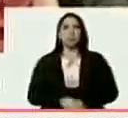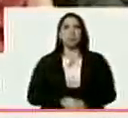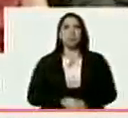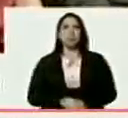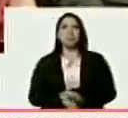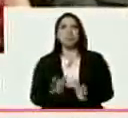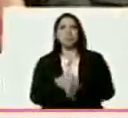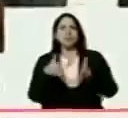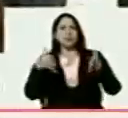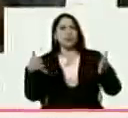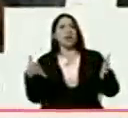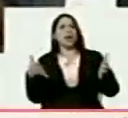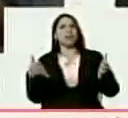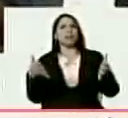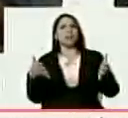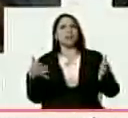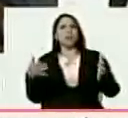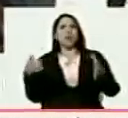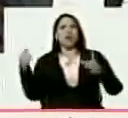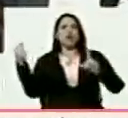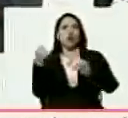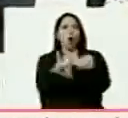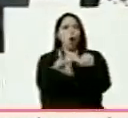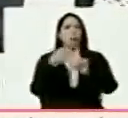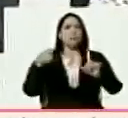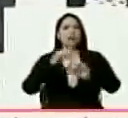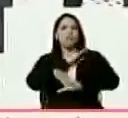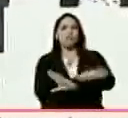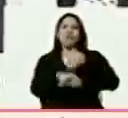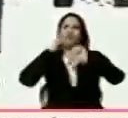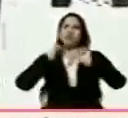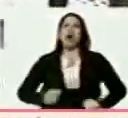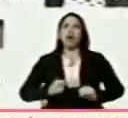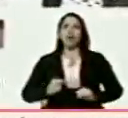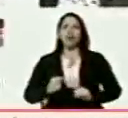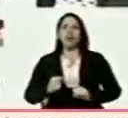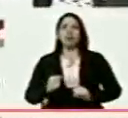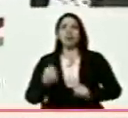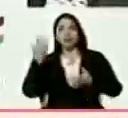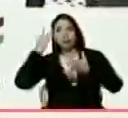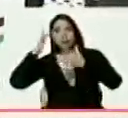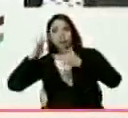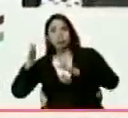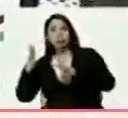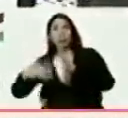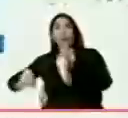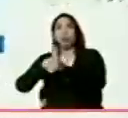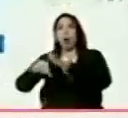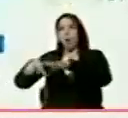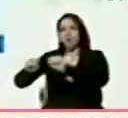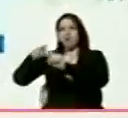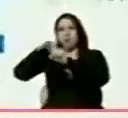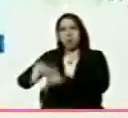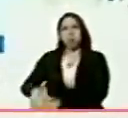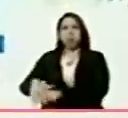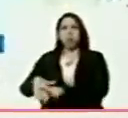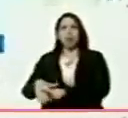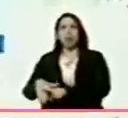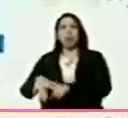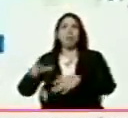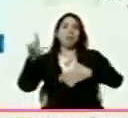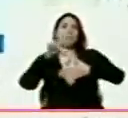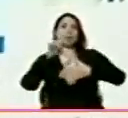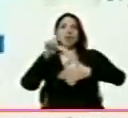un golpe contundente a los que aspiran a recolonizar el continente, la América